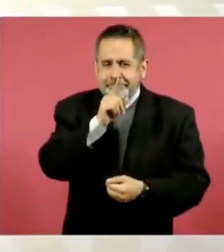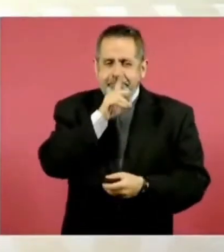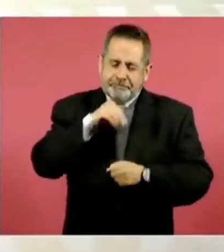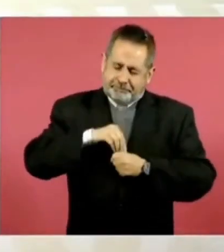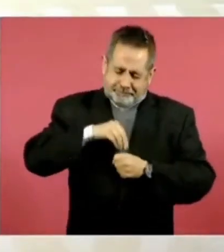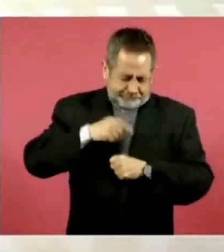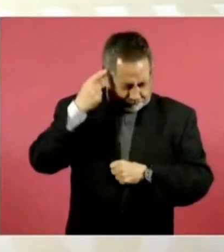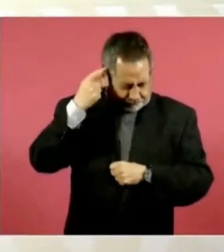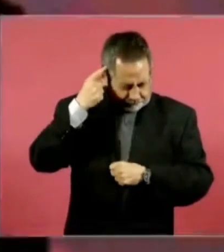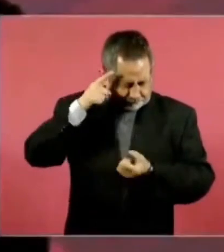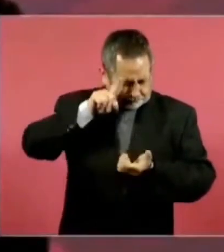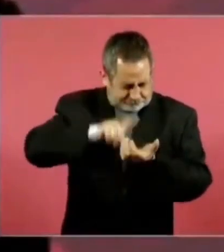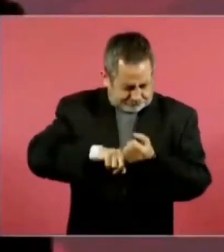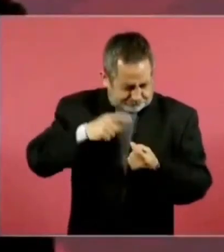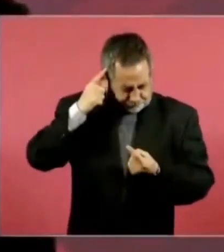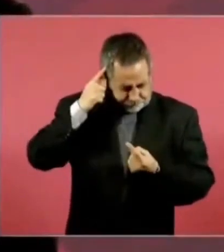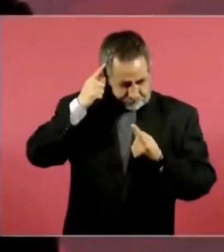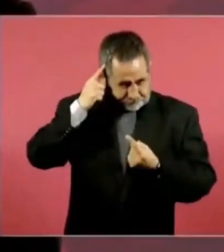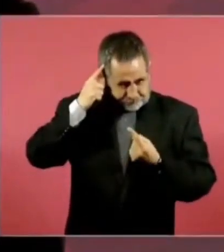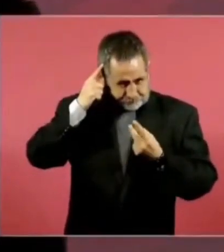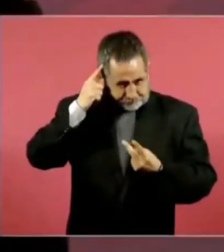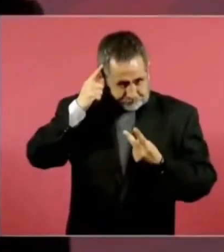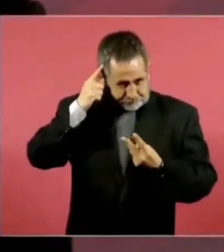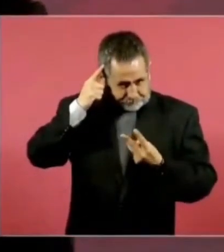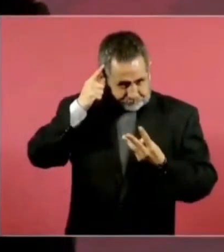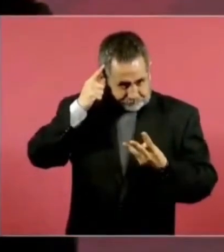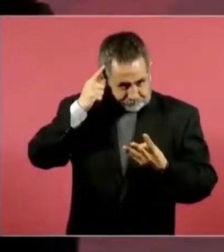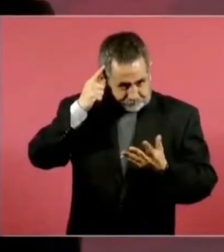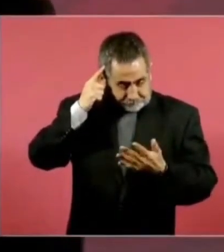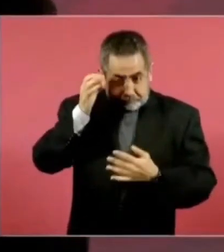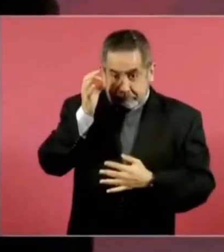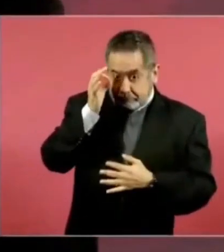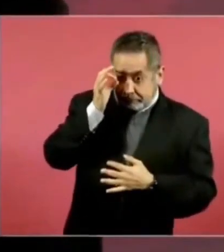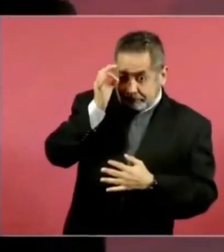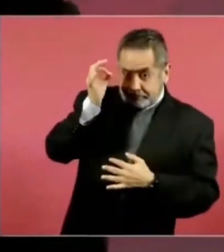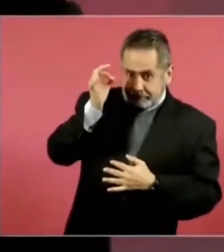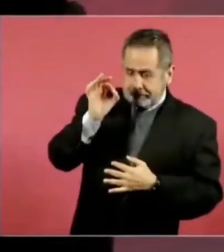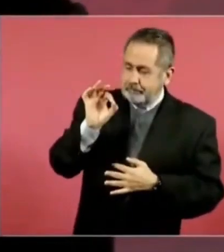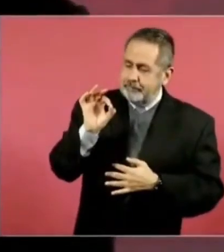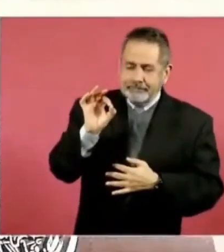No es así, es una pestañita y se agarra, ¿no?